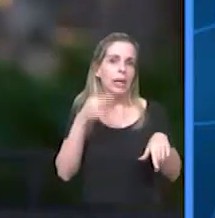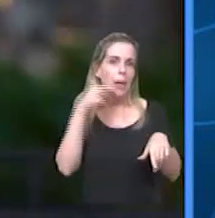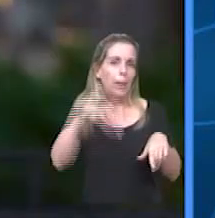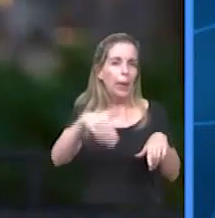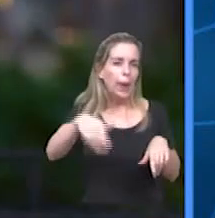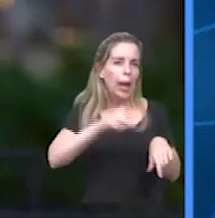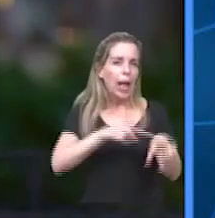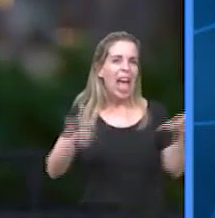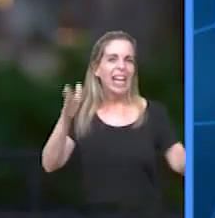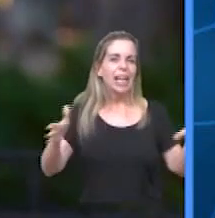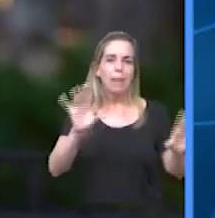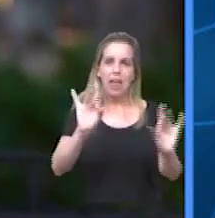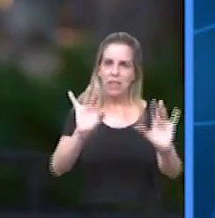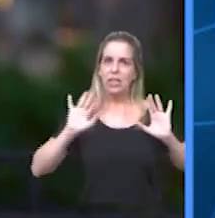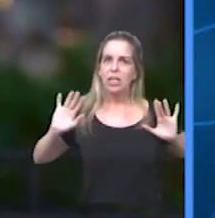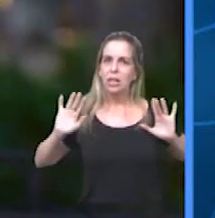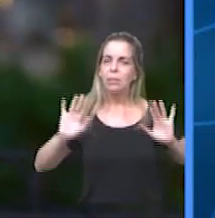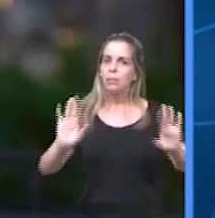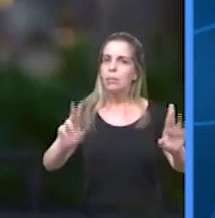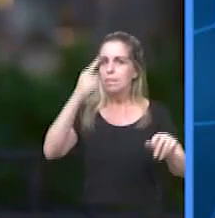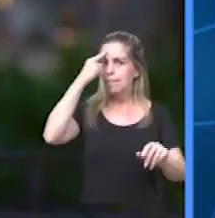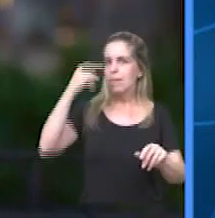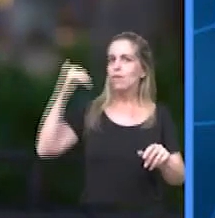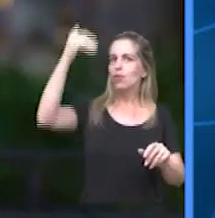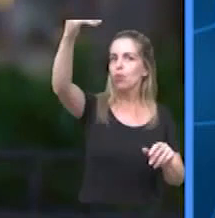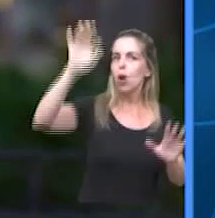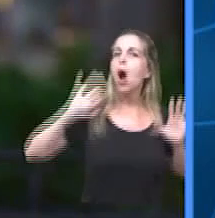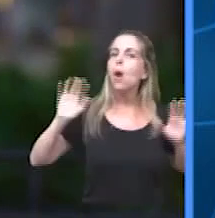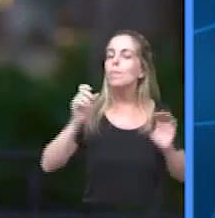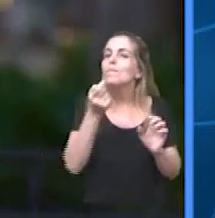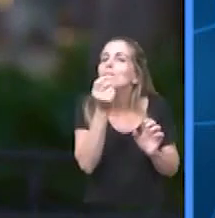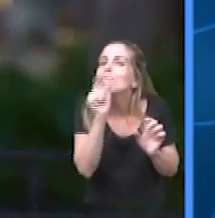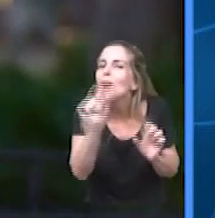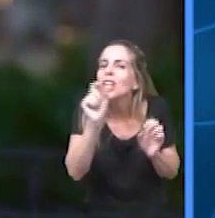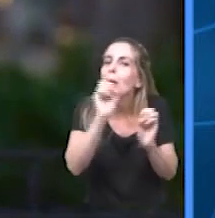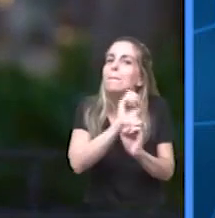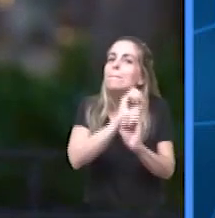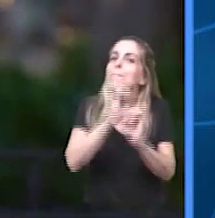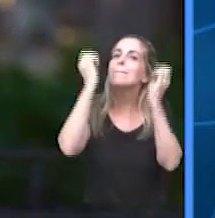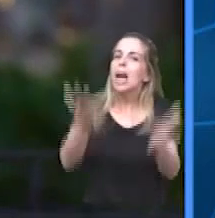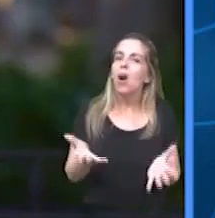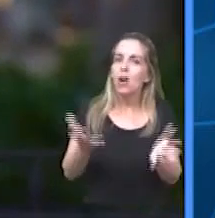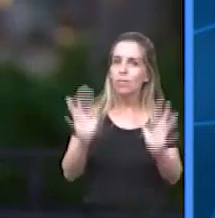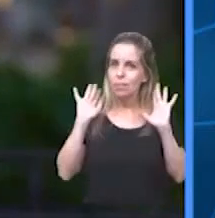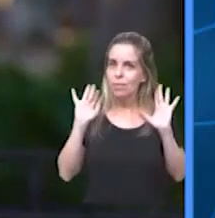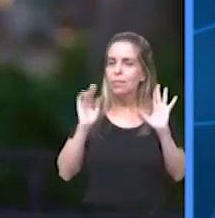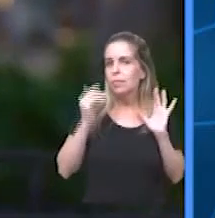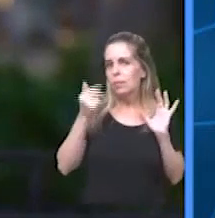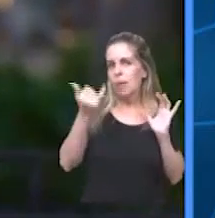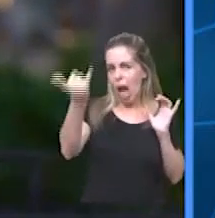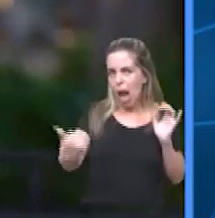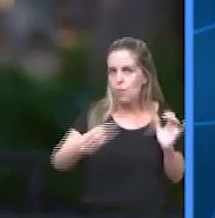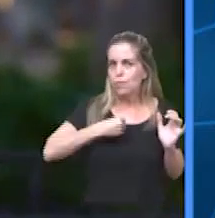haber inflación en una economía sin dinero. Es decir, la inflación en realidad tiene que ver con la pérdida de poder adquisitivo del dinero. Y cuando usted, digamos, genera